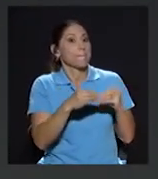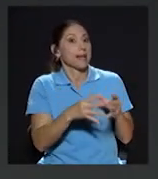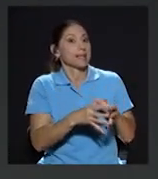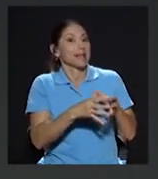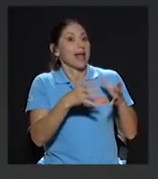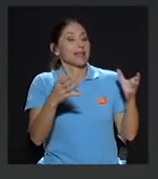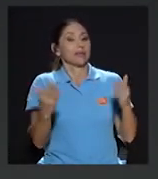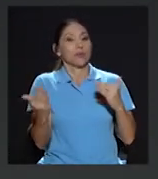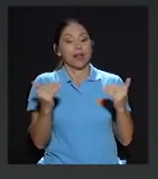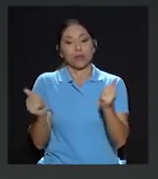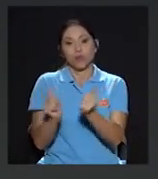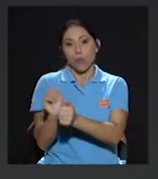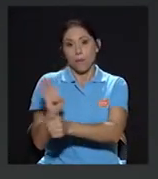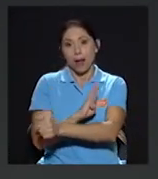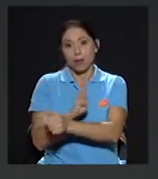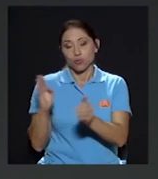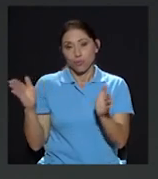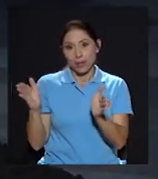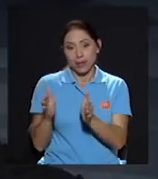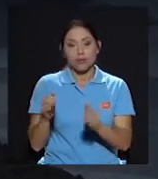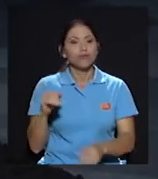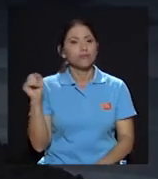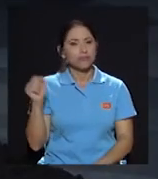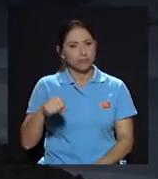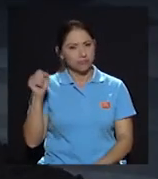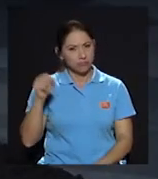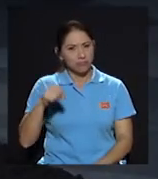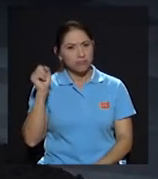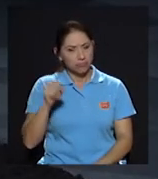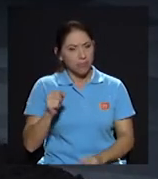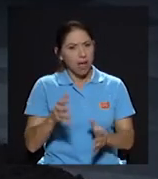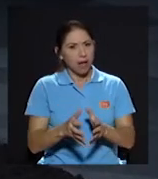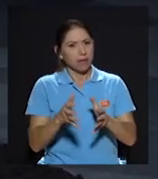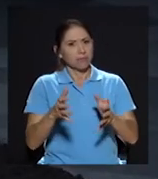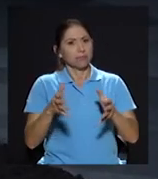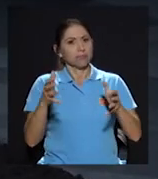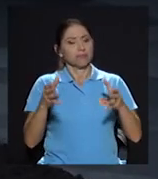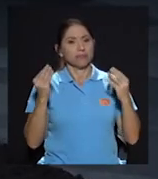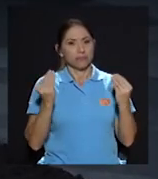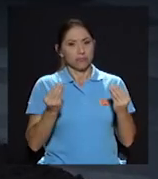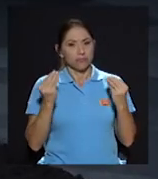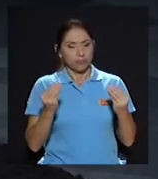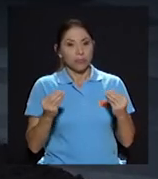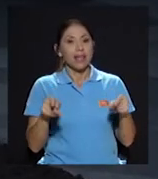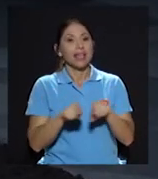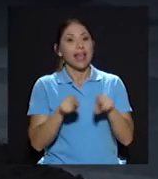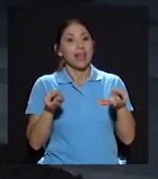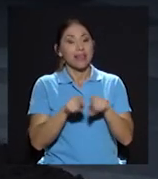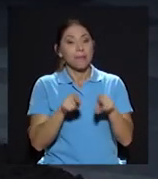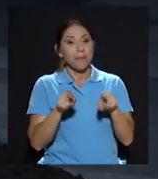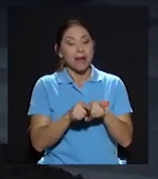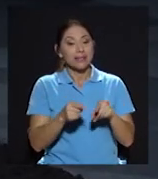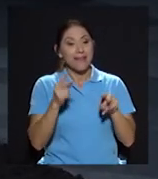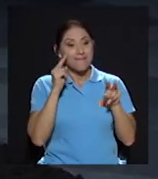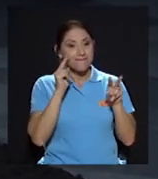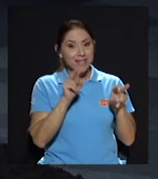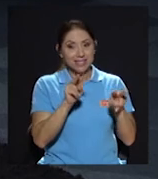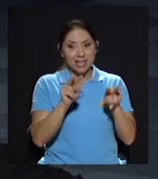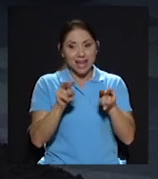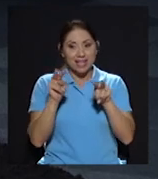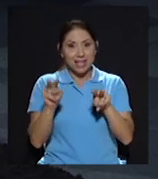carteros y ha crecido de forma significativa y además se ha empleado el perímetro de la fiscalización